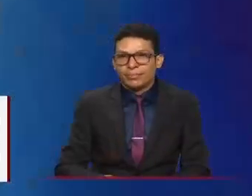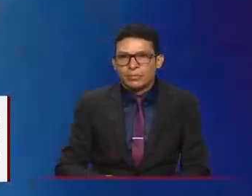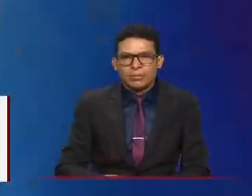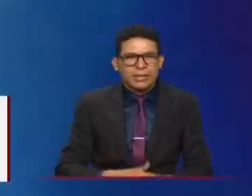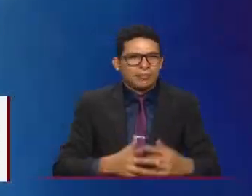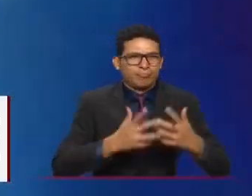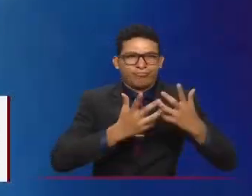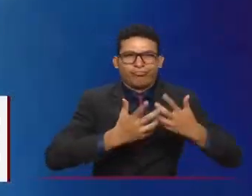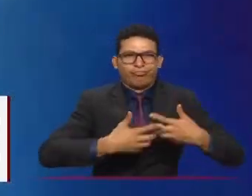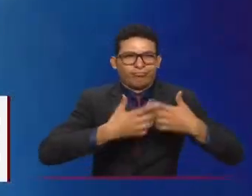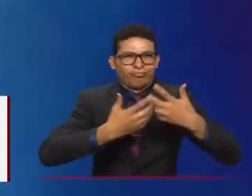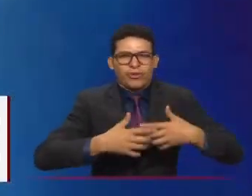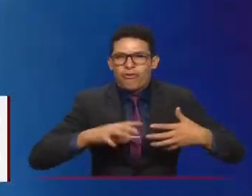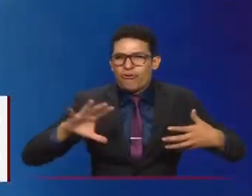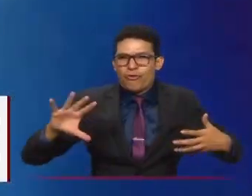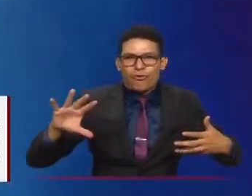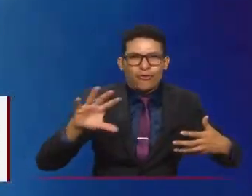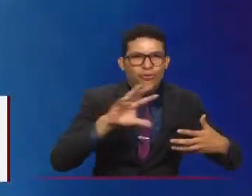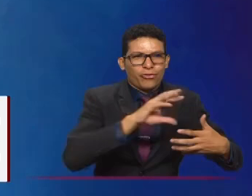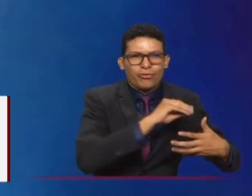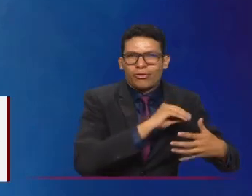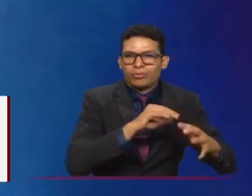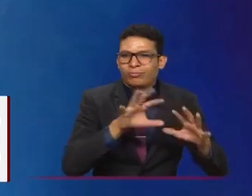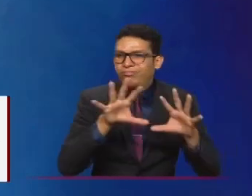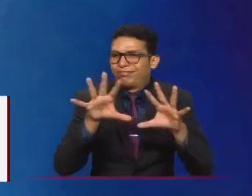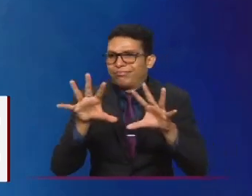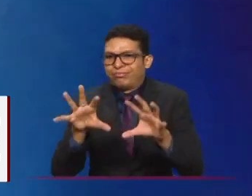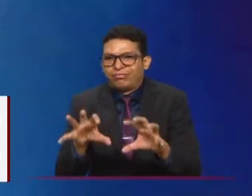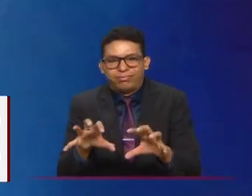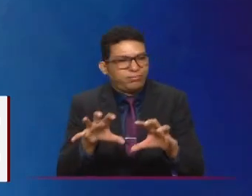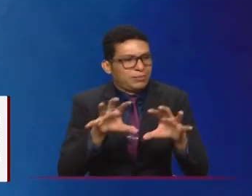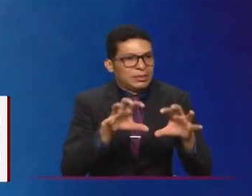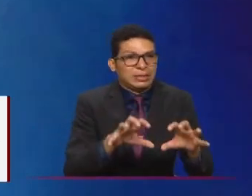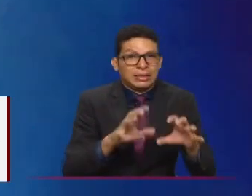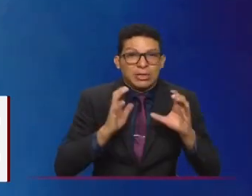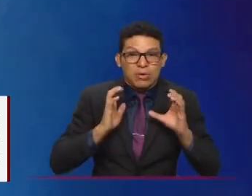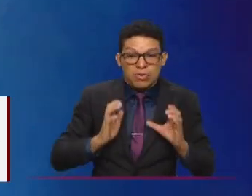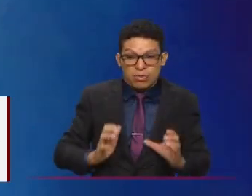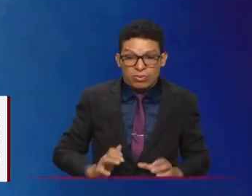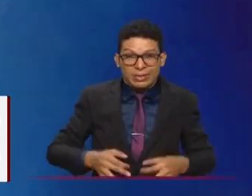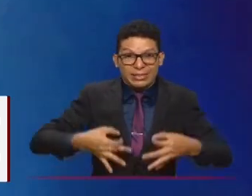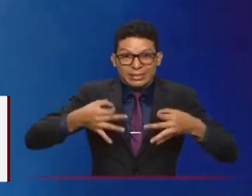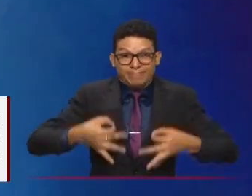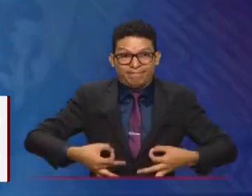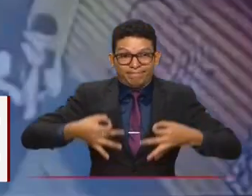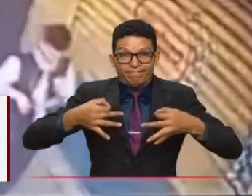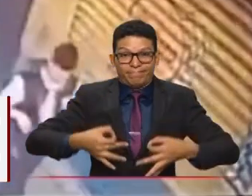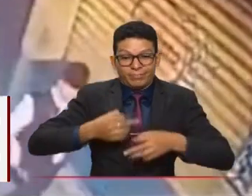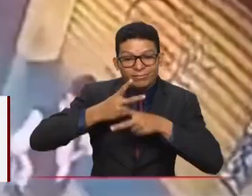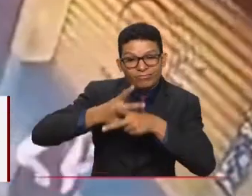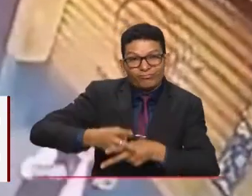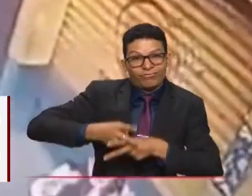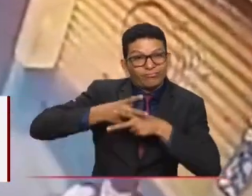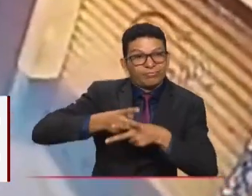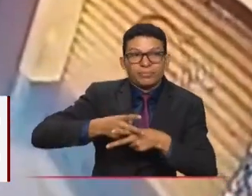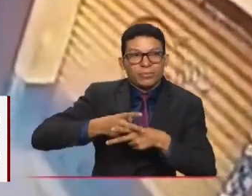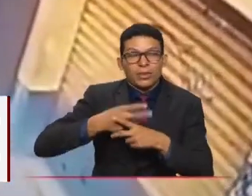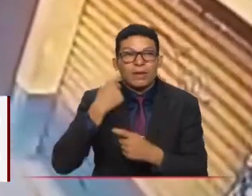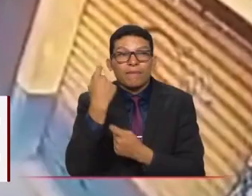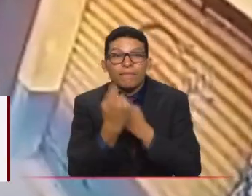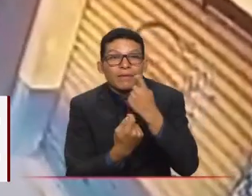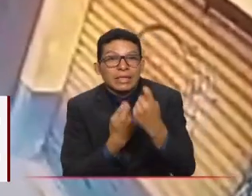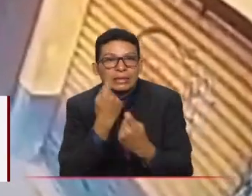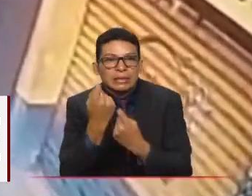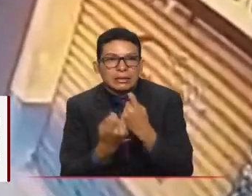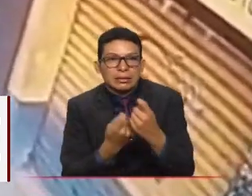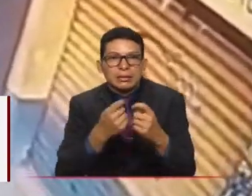deterioro sistemático y generalizado de la seguridad física termina afectándose el flujo de ventas por ejemplo